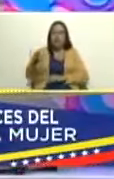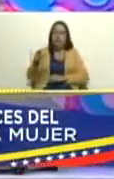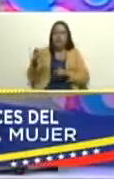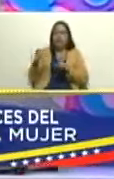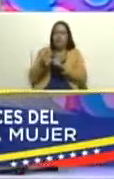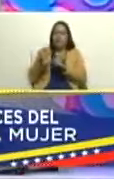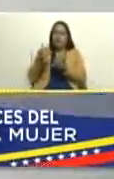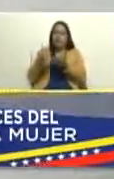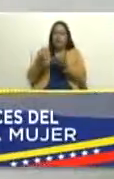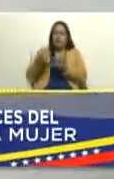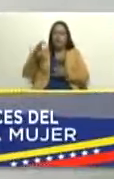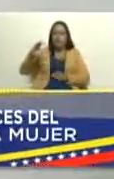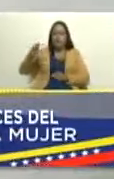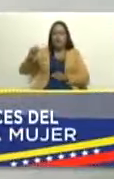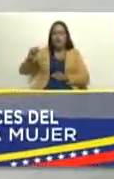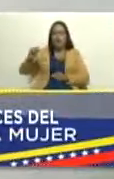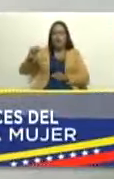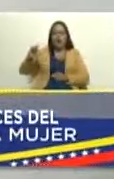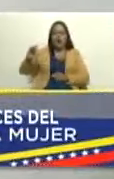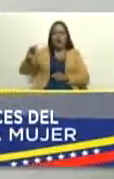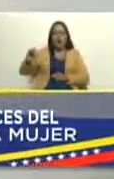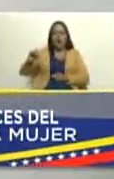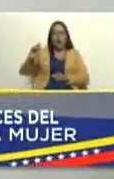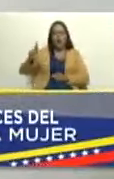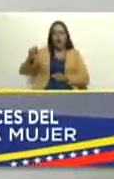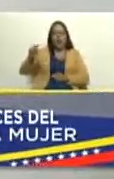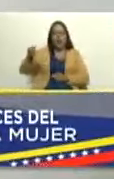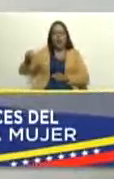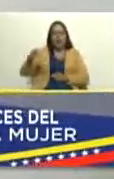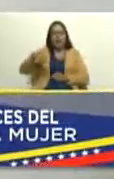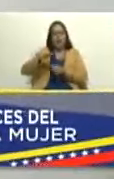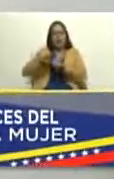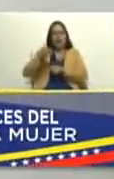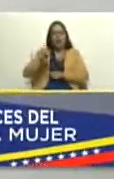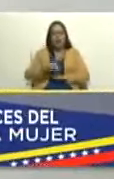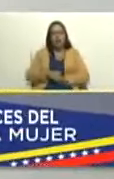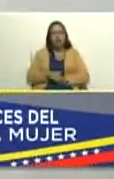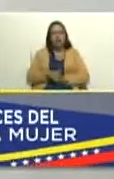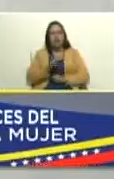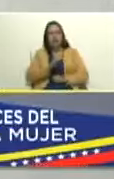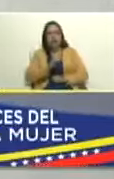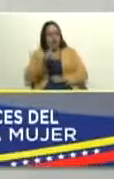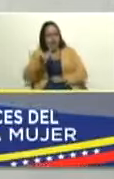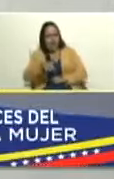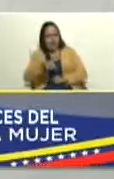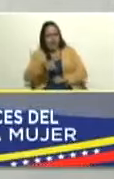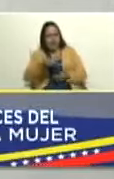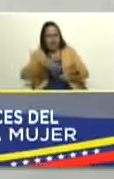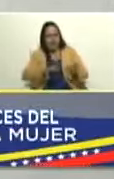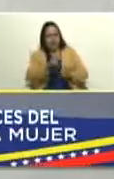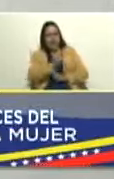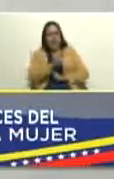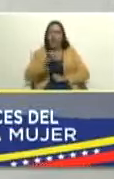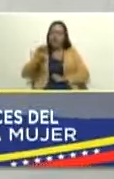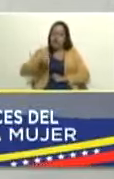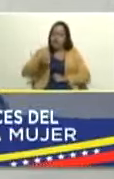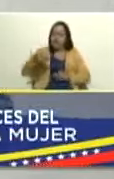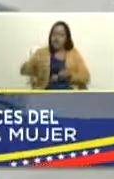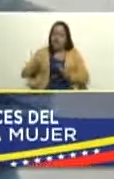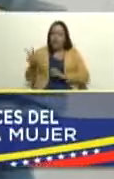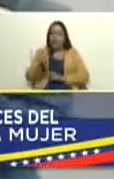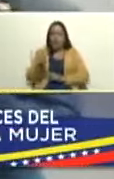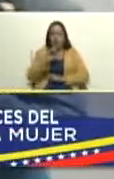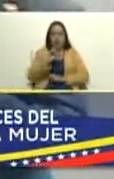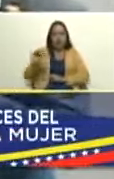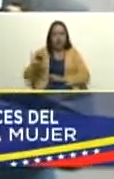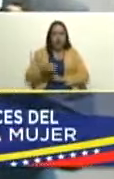dónde? Puerto La Cruz, Oriental. Oriental, pero vino de Francia, porque Chaurán. No, Chaurán. Más o menos, ¿verdad? Sí, y en agradecimiento de todas las